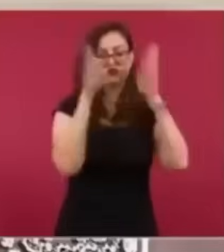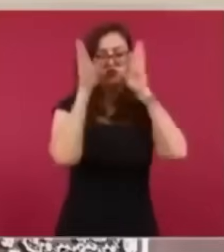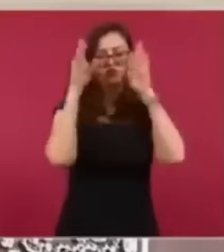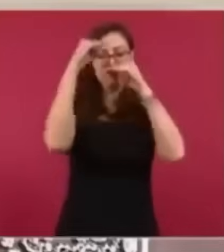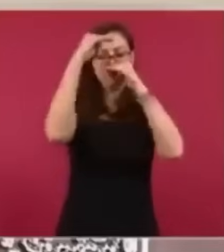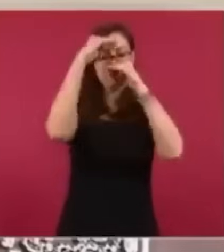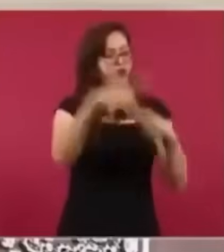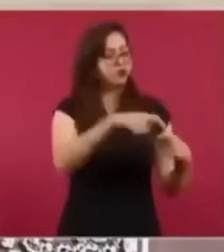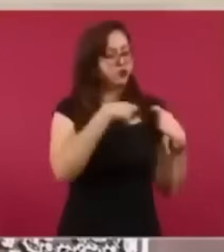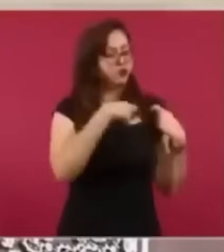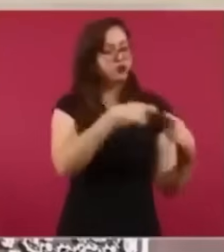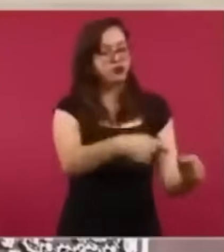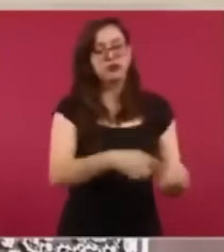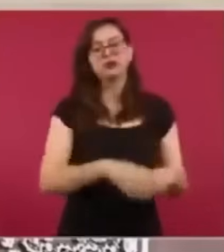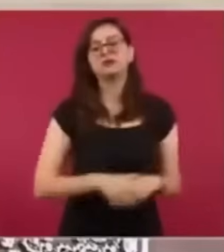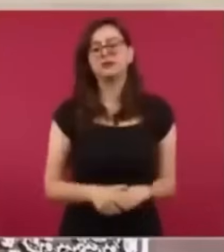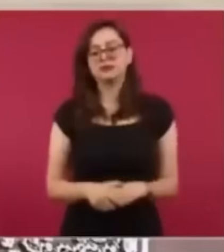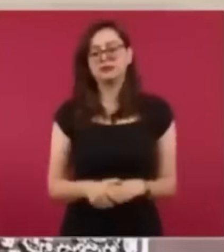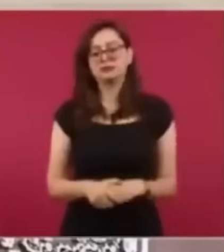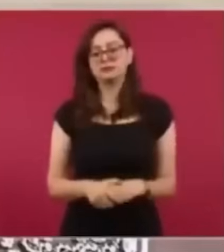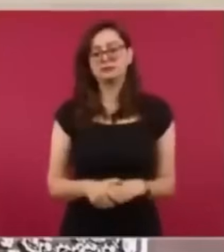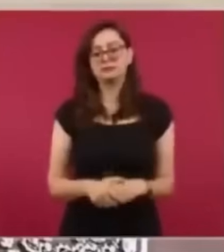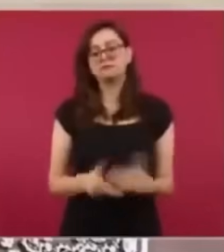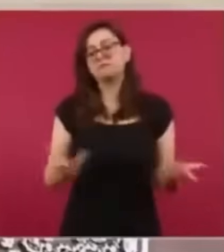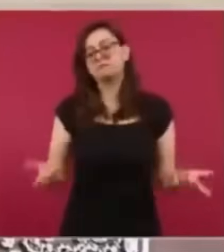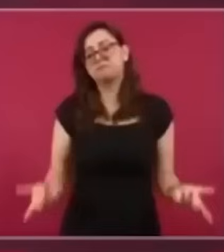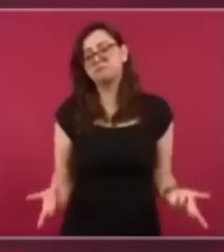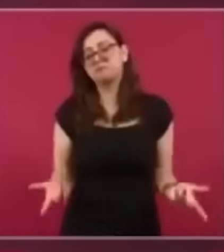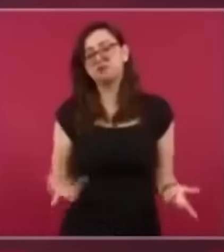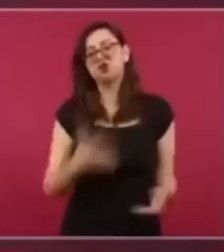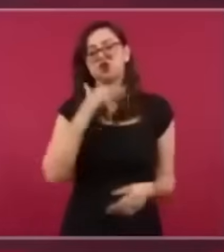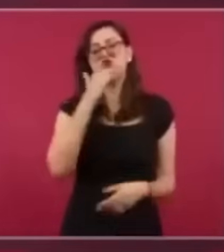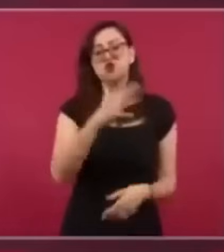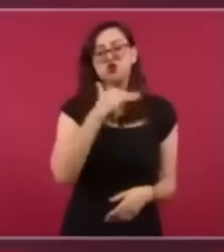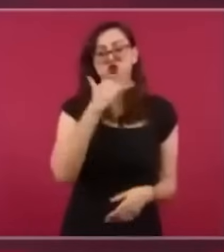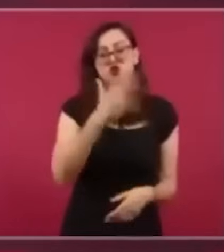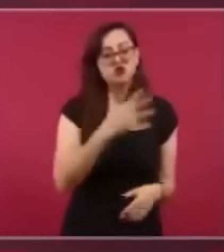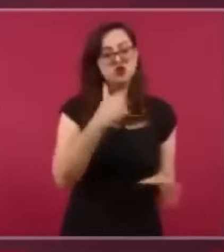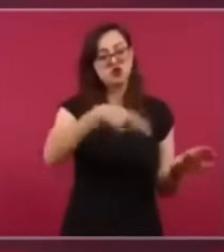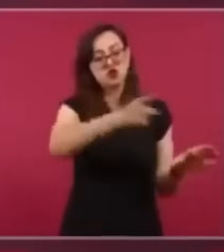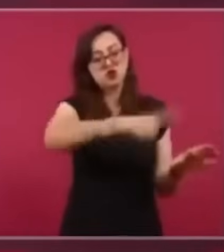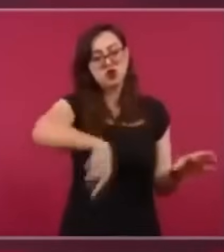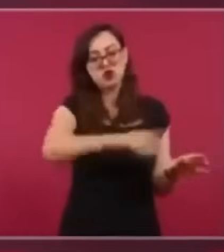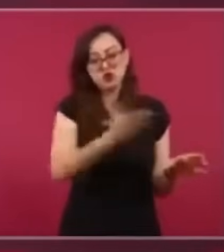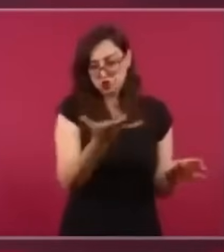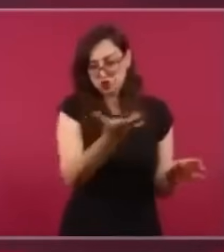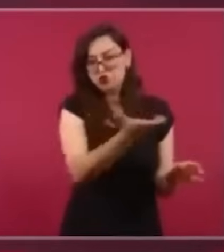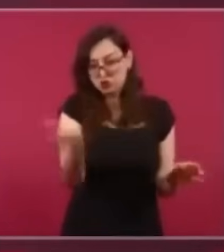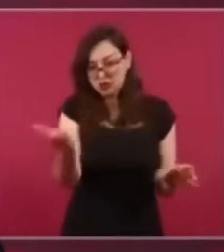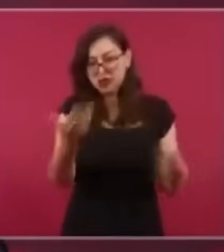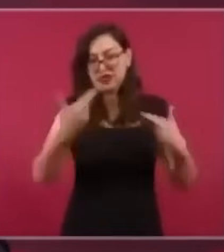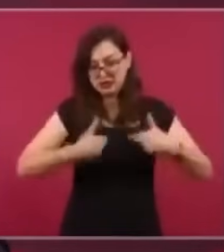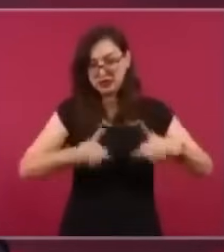diría que es un periodismo que representa a los corruptos, a los que se